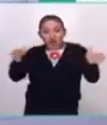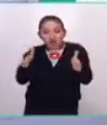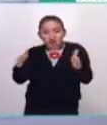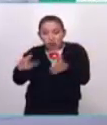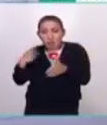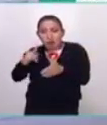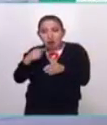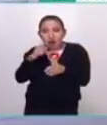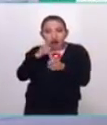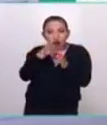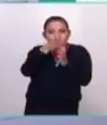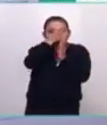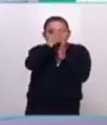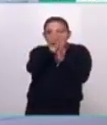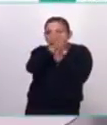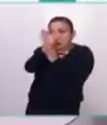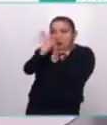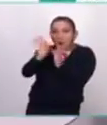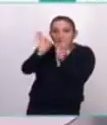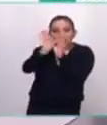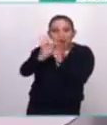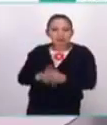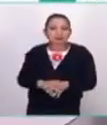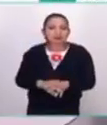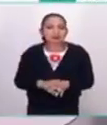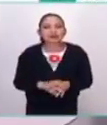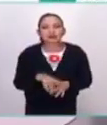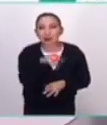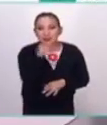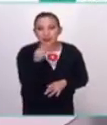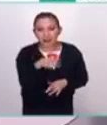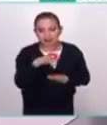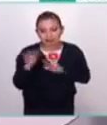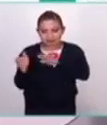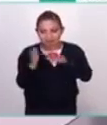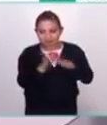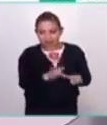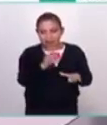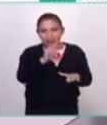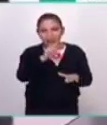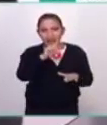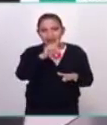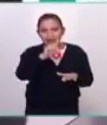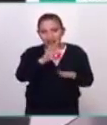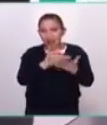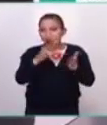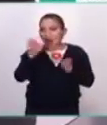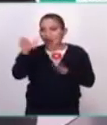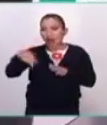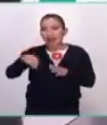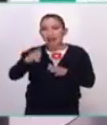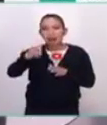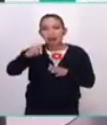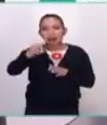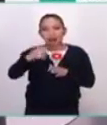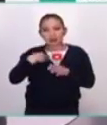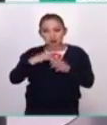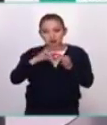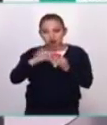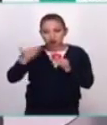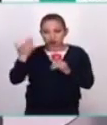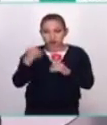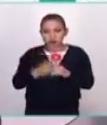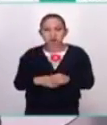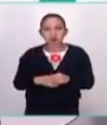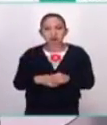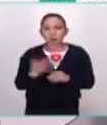su orientación es significativa. Después de este bloque, que es Altavista, ya pasaríamos a La Quemada, que estaba yo comentando,